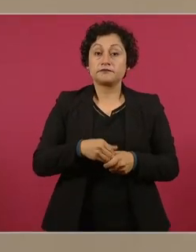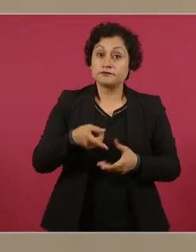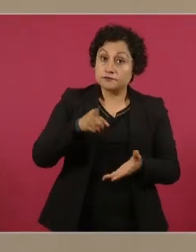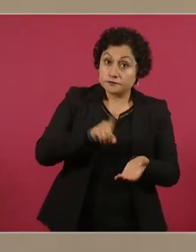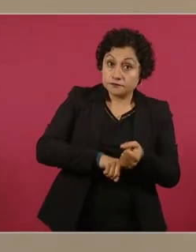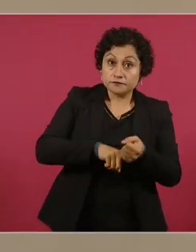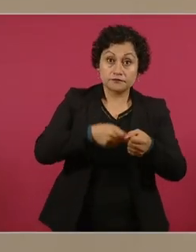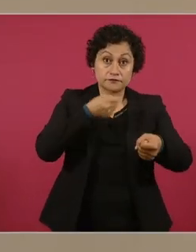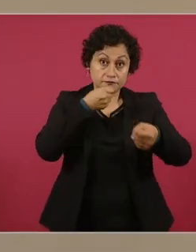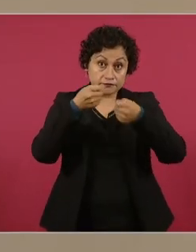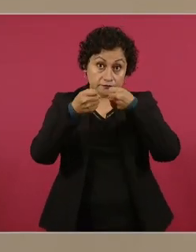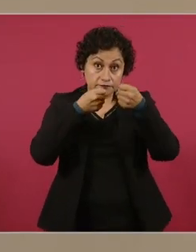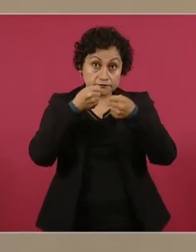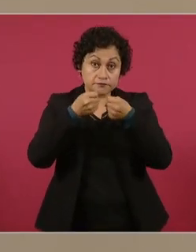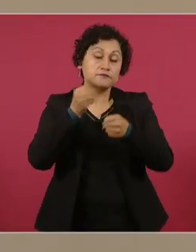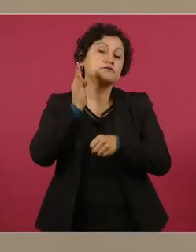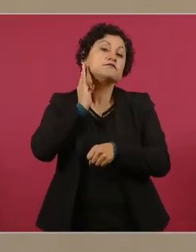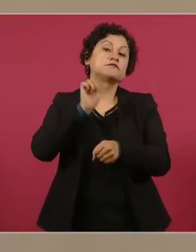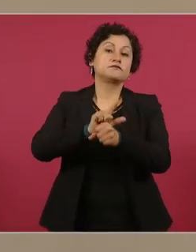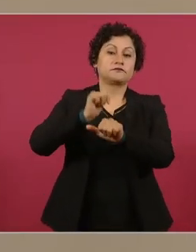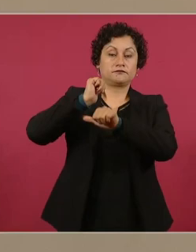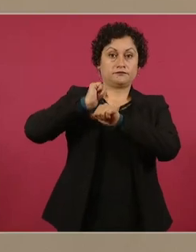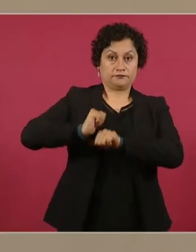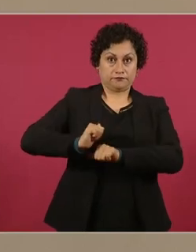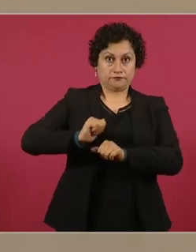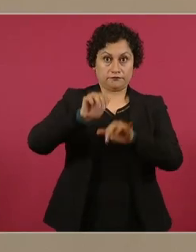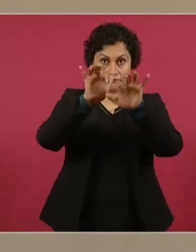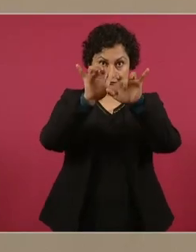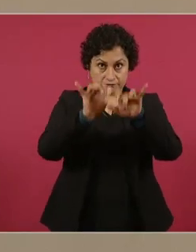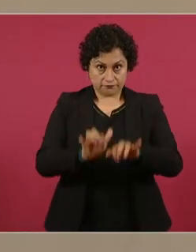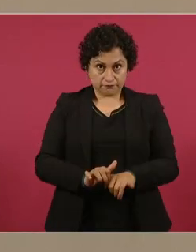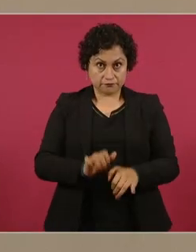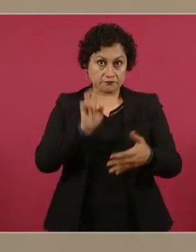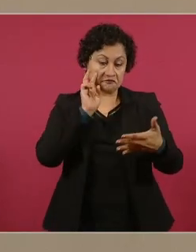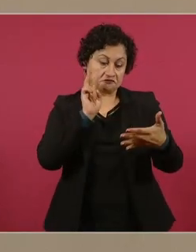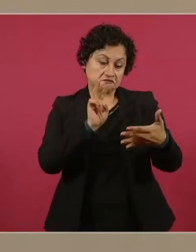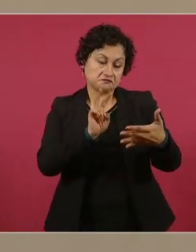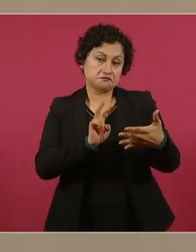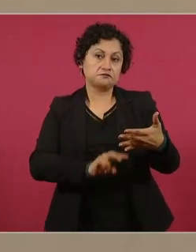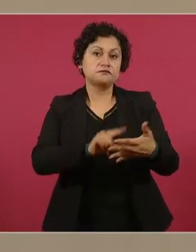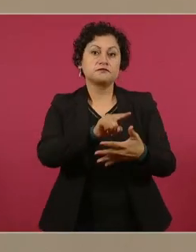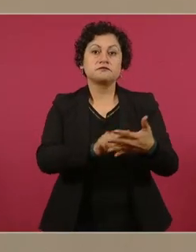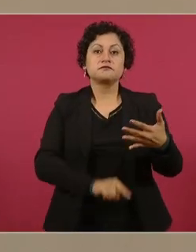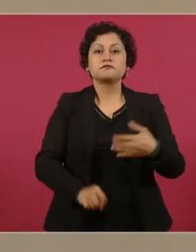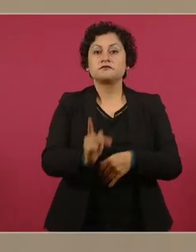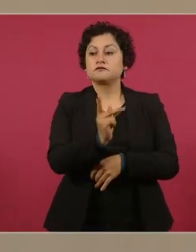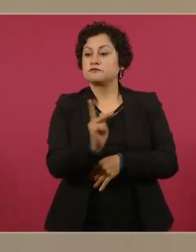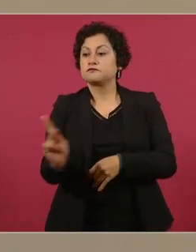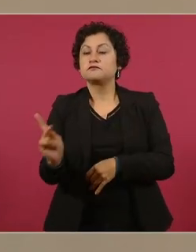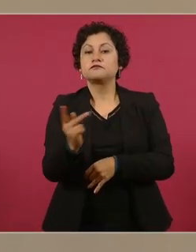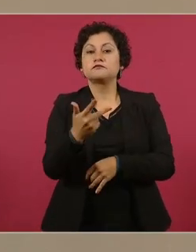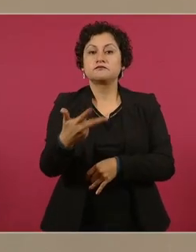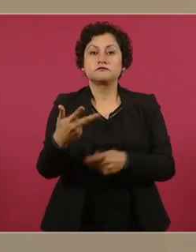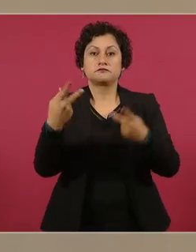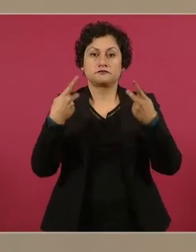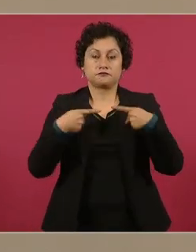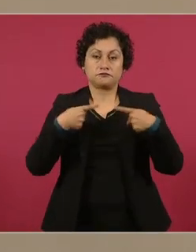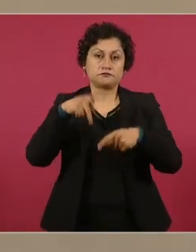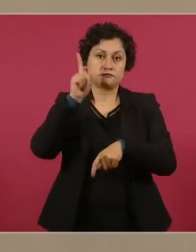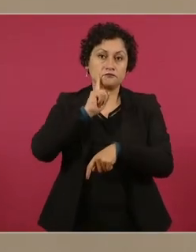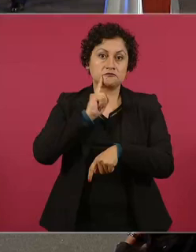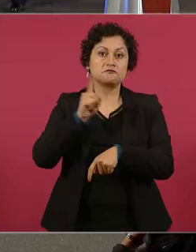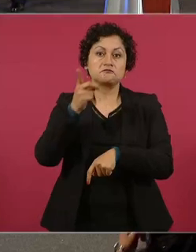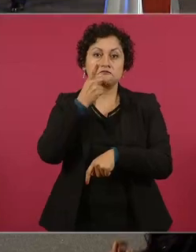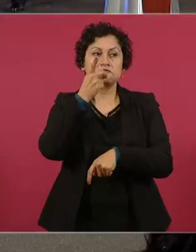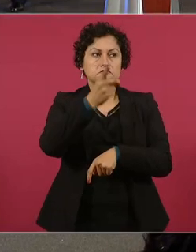realizadas por la Fiscalía, todas manifestaron haber ingresado al país de manera legal.